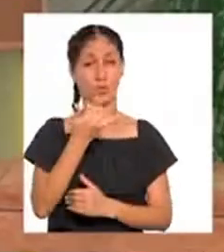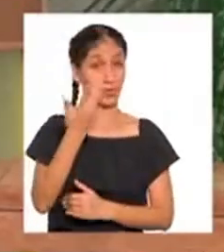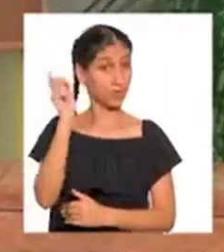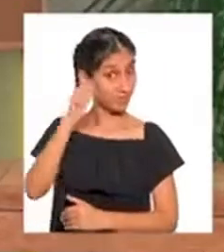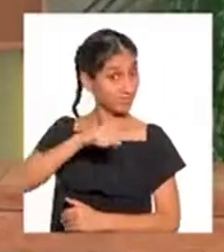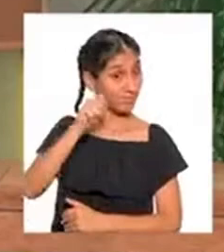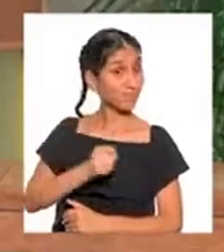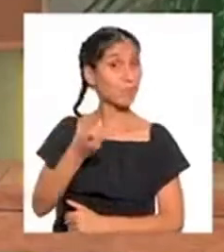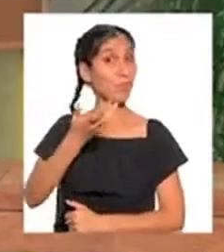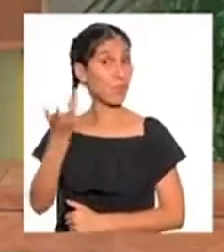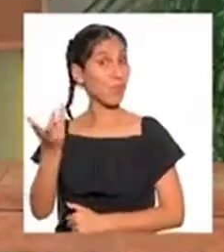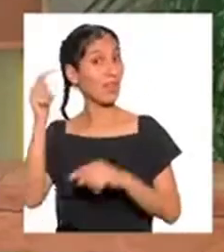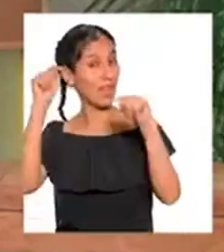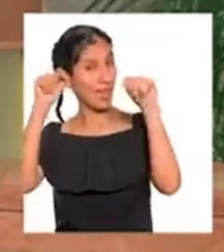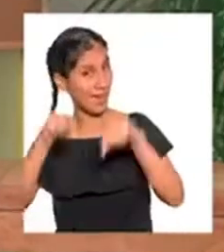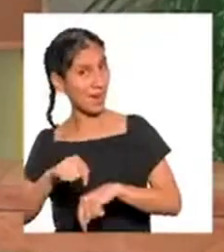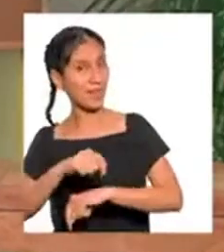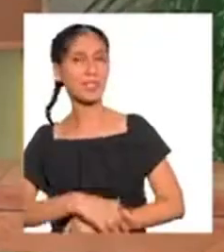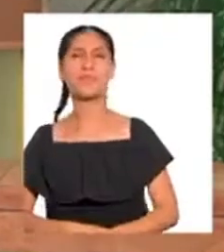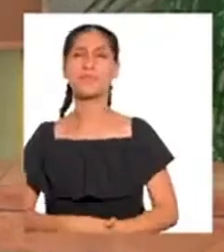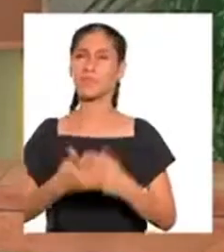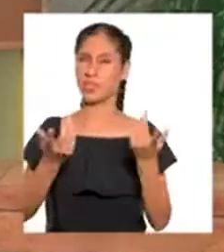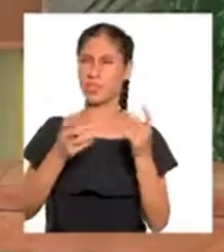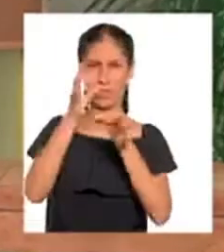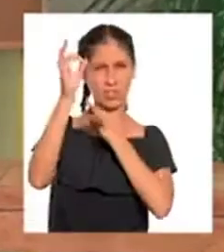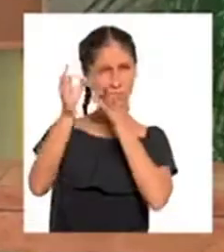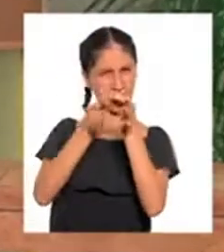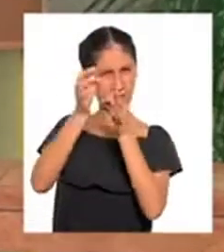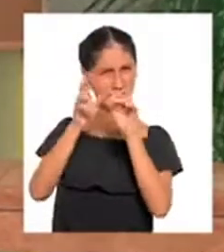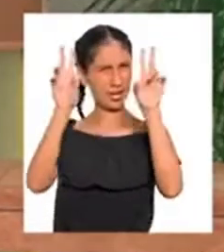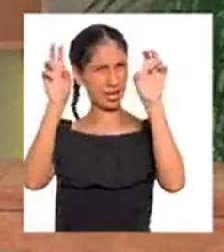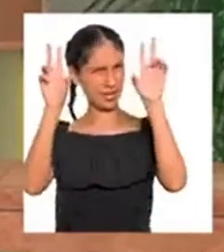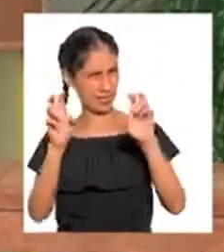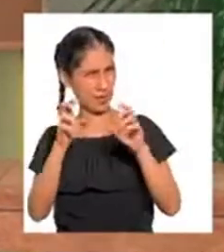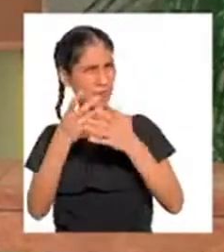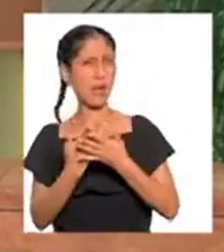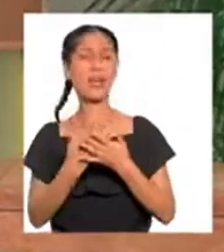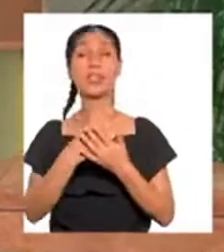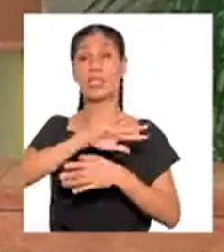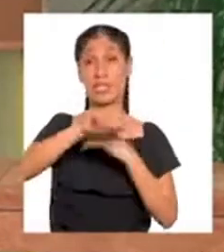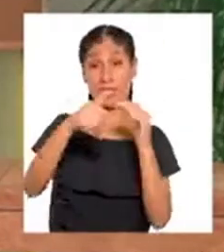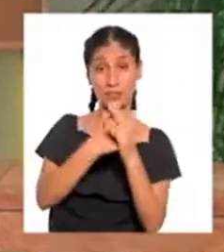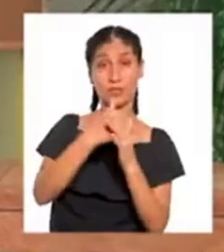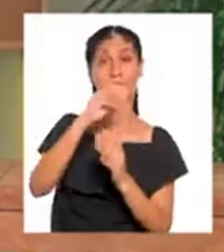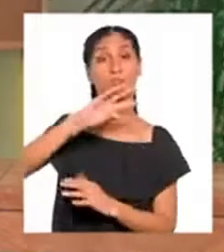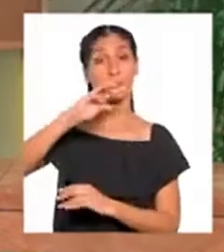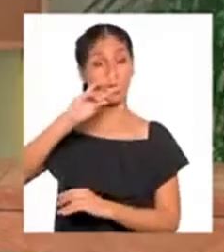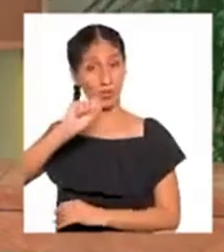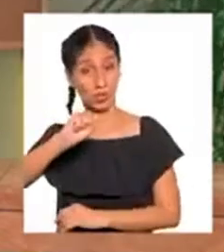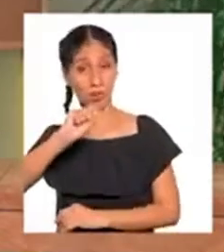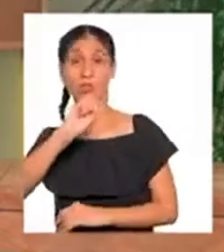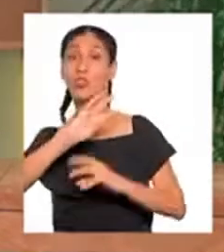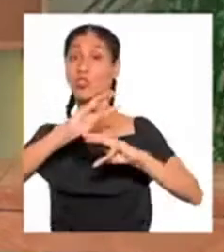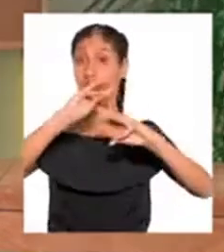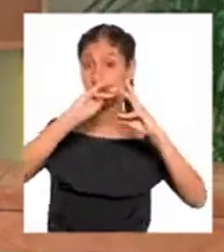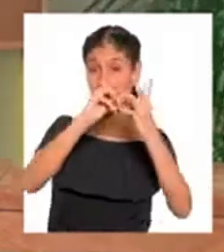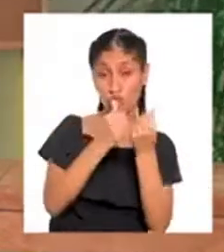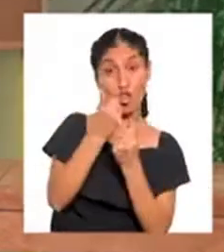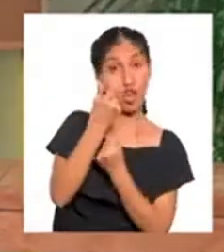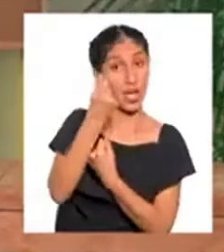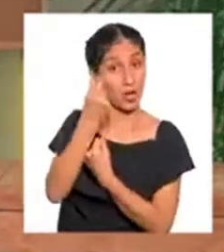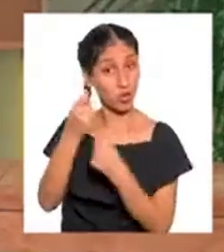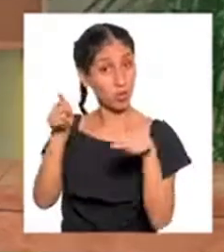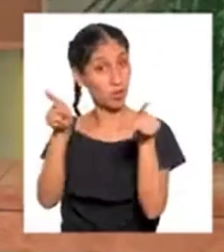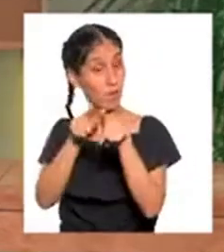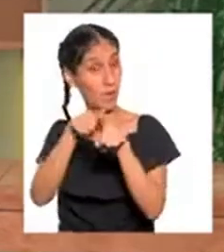Claro. Por eso, en el programa de hoy abordaremos el contexto socioeconómico y político en el que se presentaron los